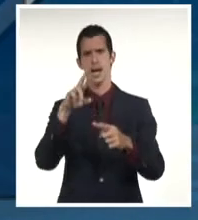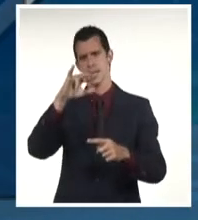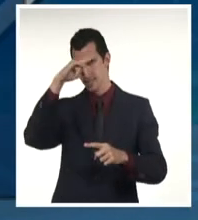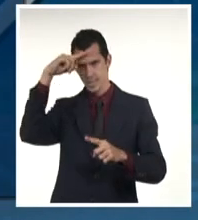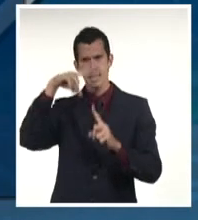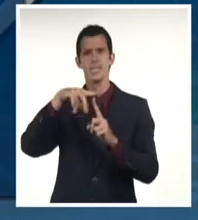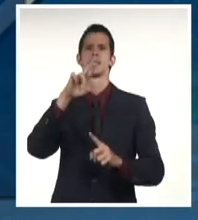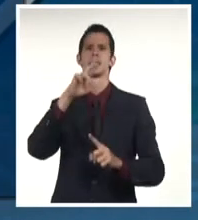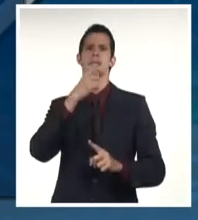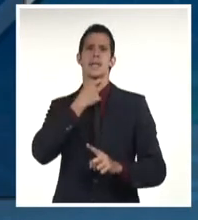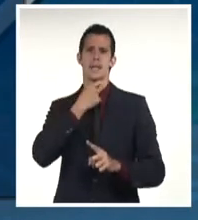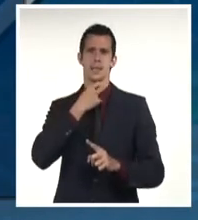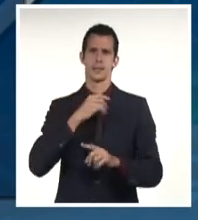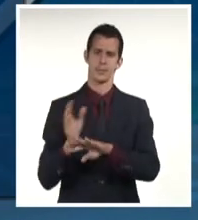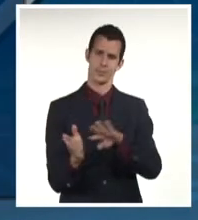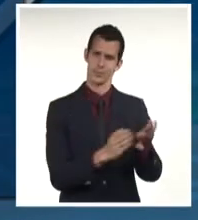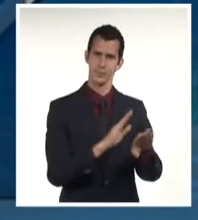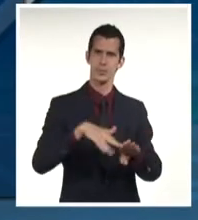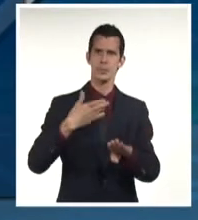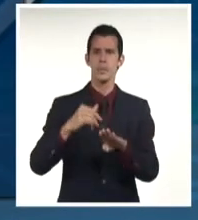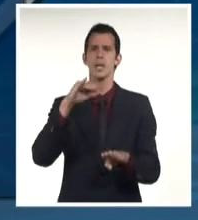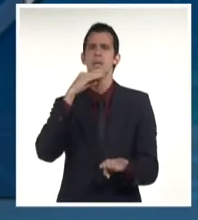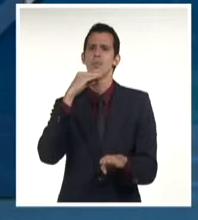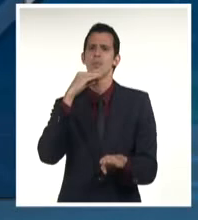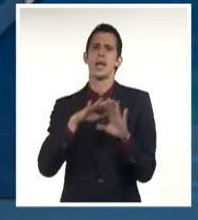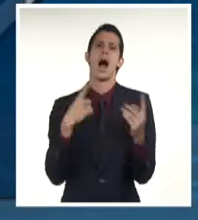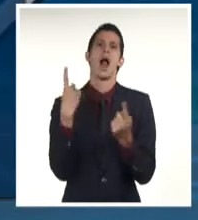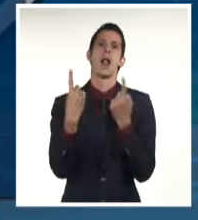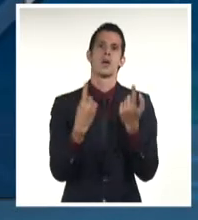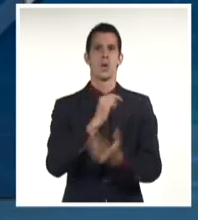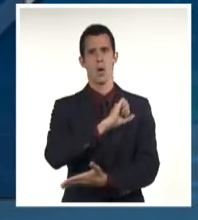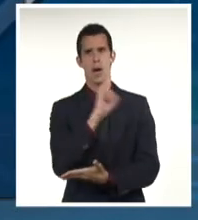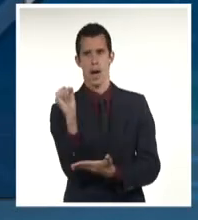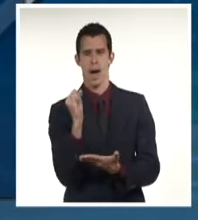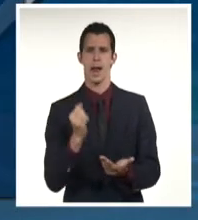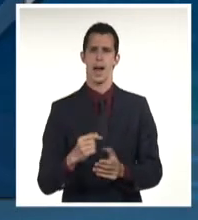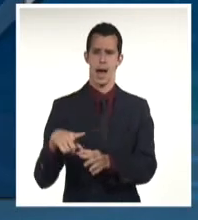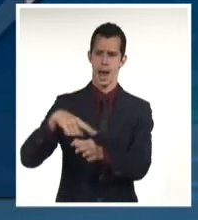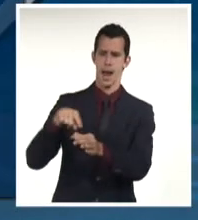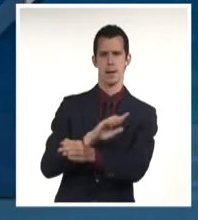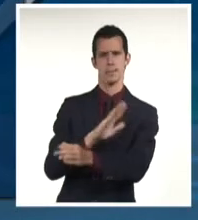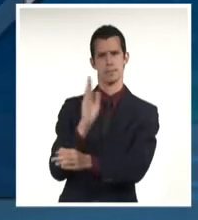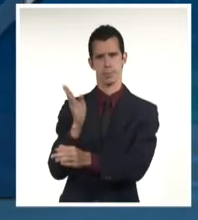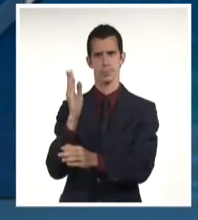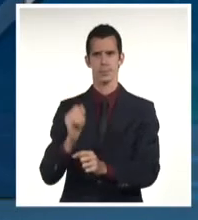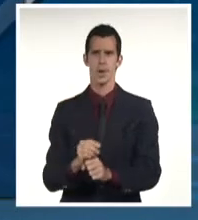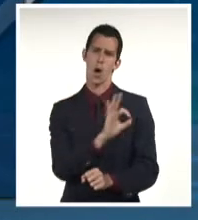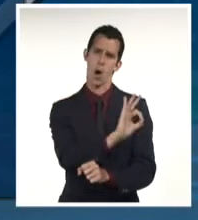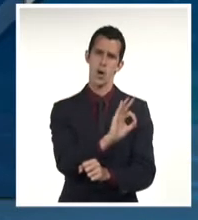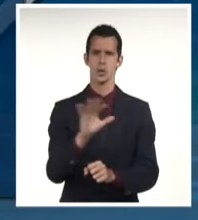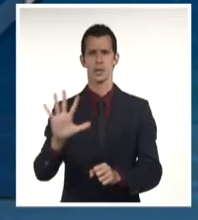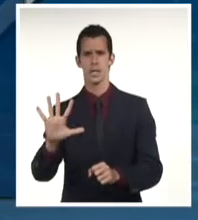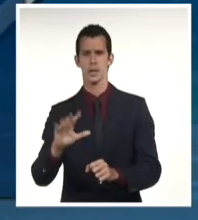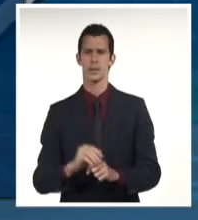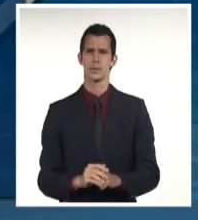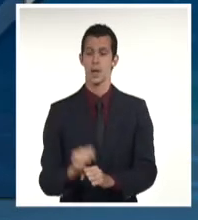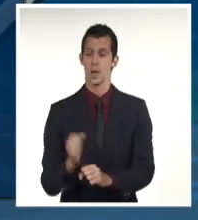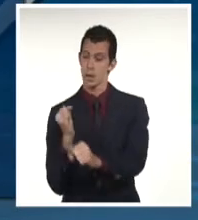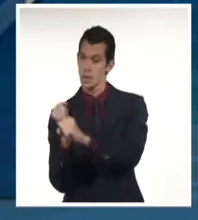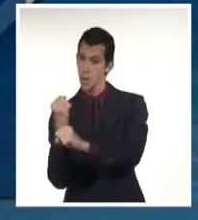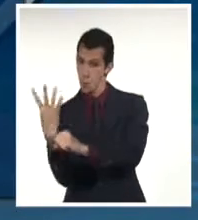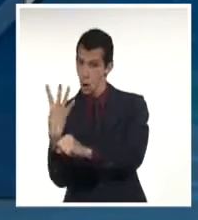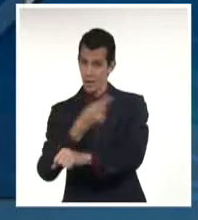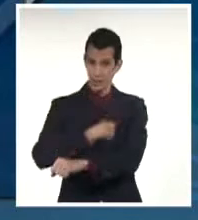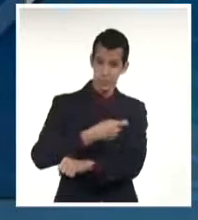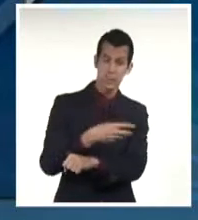negativa al superar a la Isla con bateo oportuno de Jorge Alomá, quien se fue de 4-3 cuadrangular y 2 carreras traídas para el plato. Pinar también